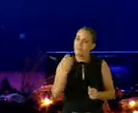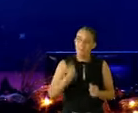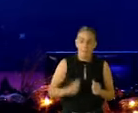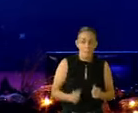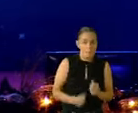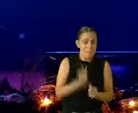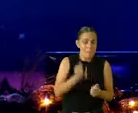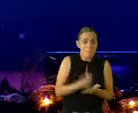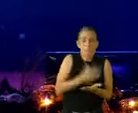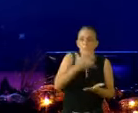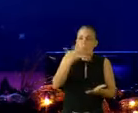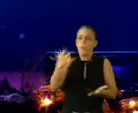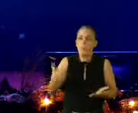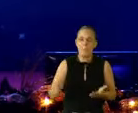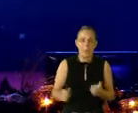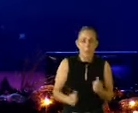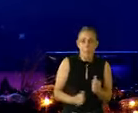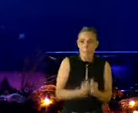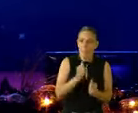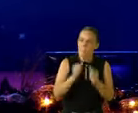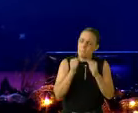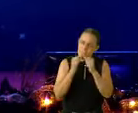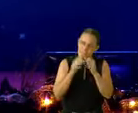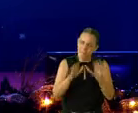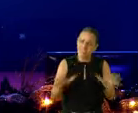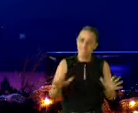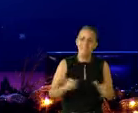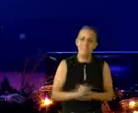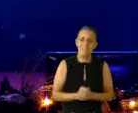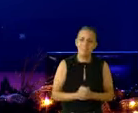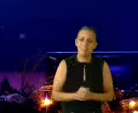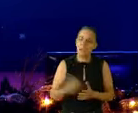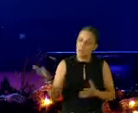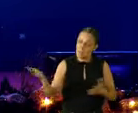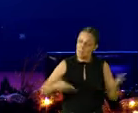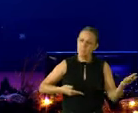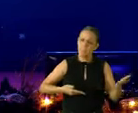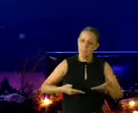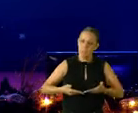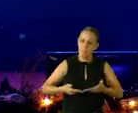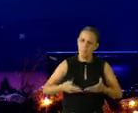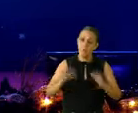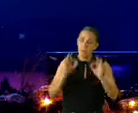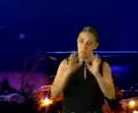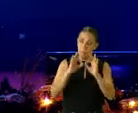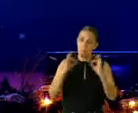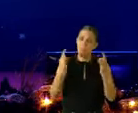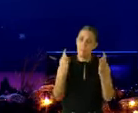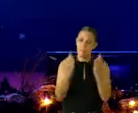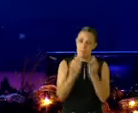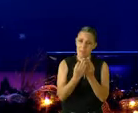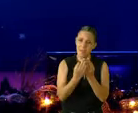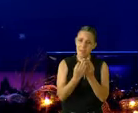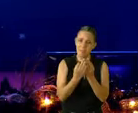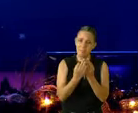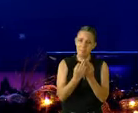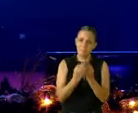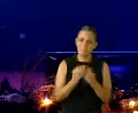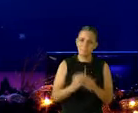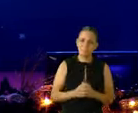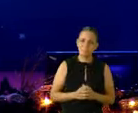adorar a Dios. Así que le invitamos a ser parte de la gran familia de la senda antigua. ¿Qué tiene que hacer? Llegar de nuevo y quedarse